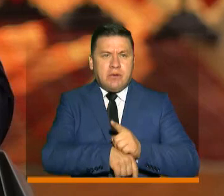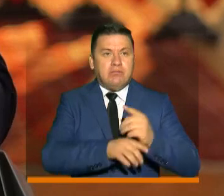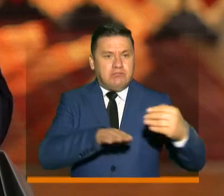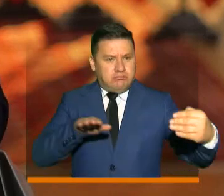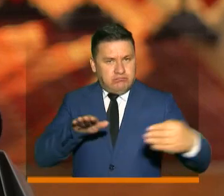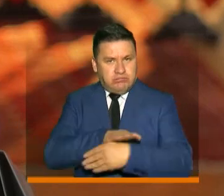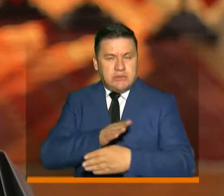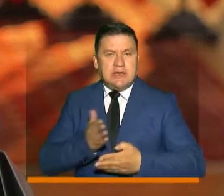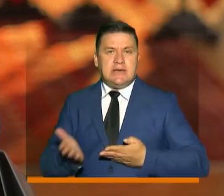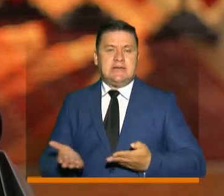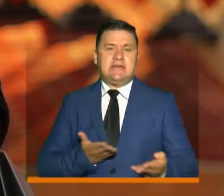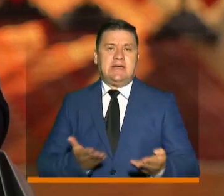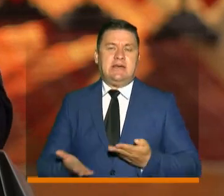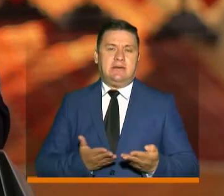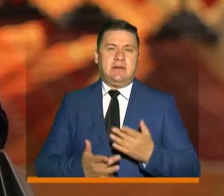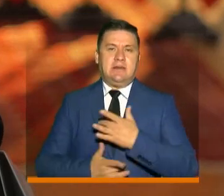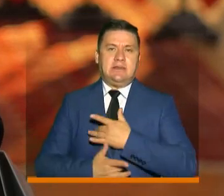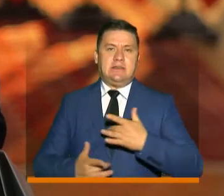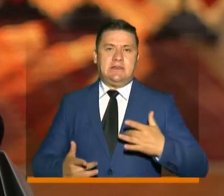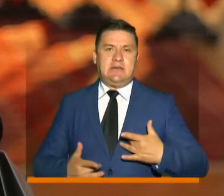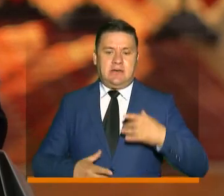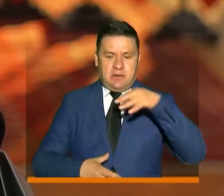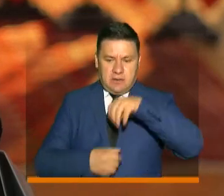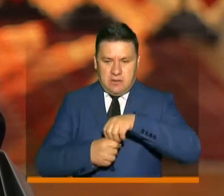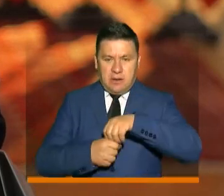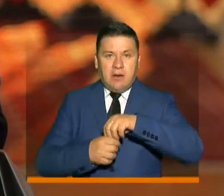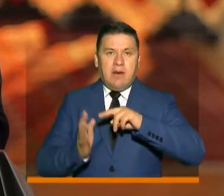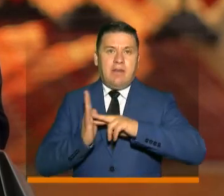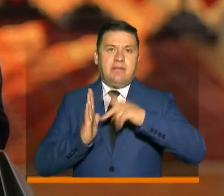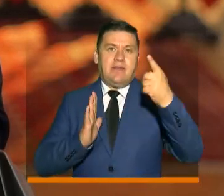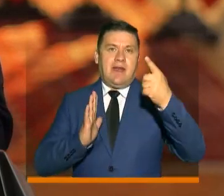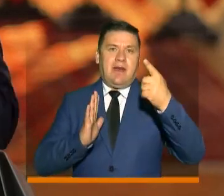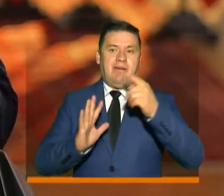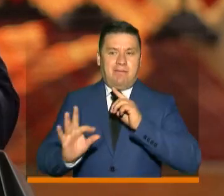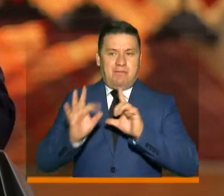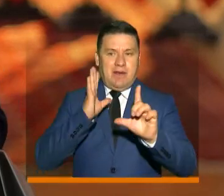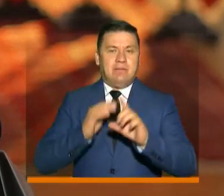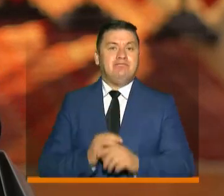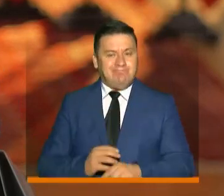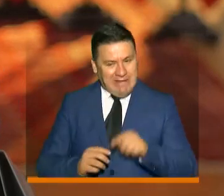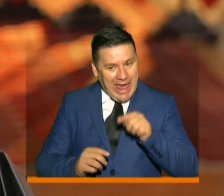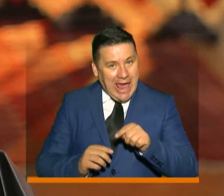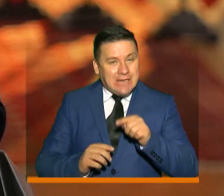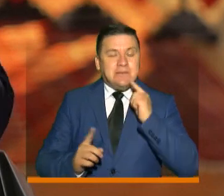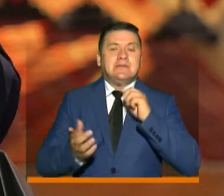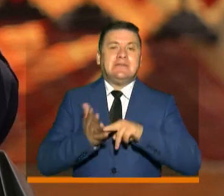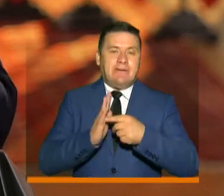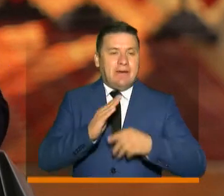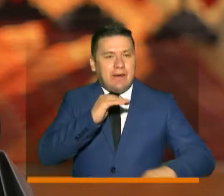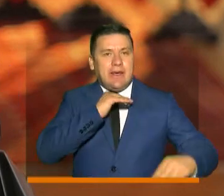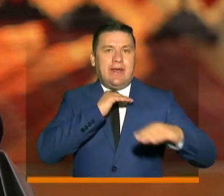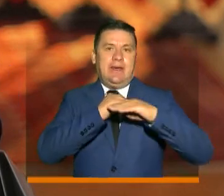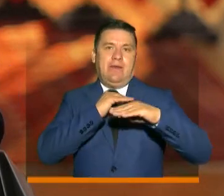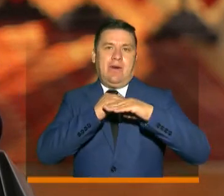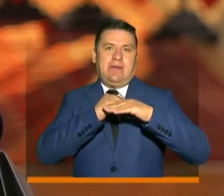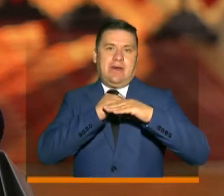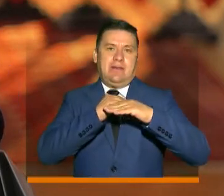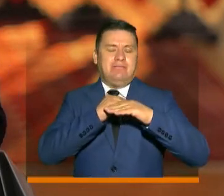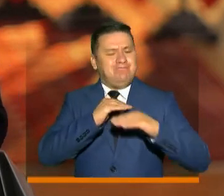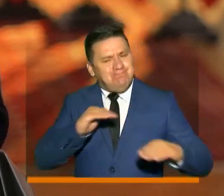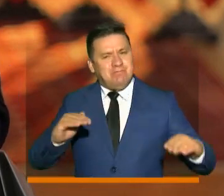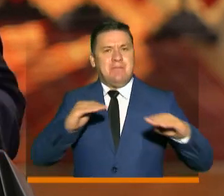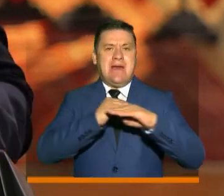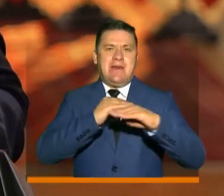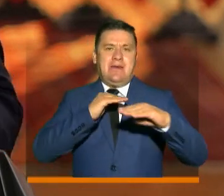de los servicios en salud con tecnología agregada la equidad ha sido al centro de nuestras políticas